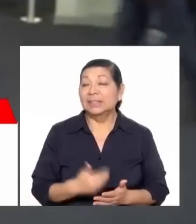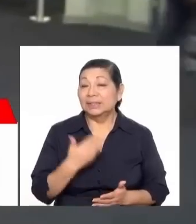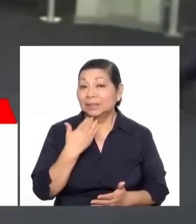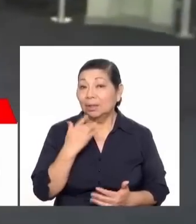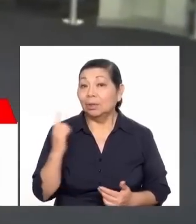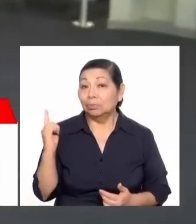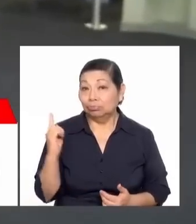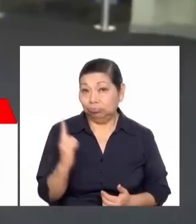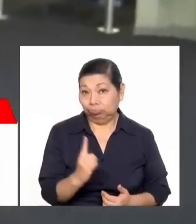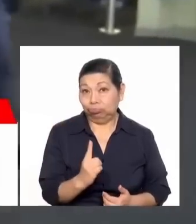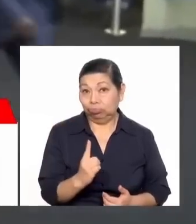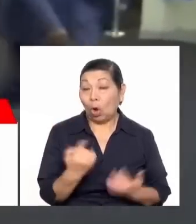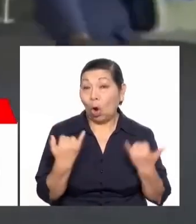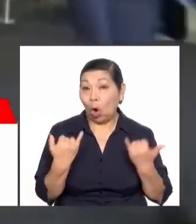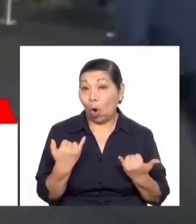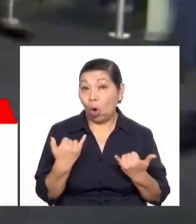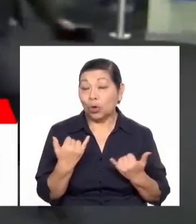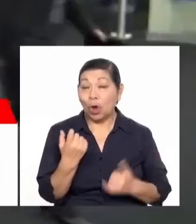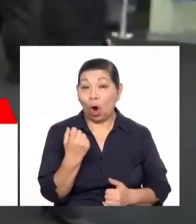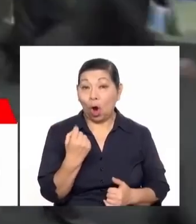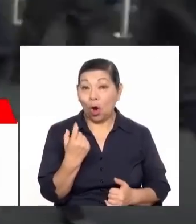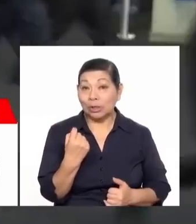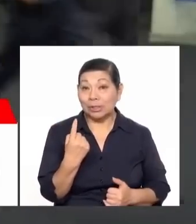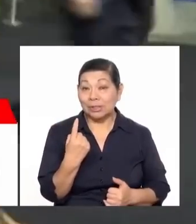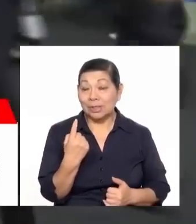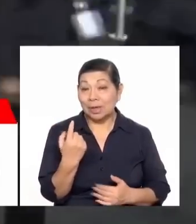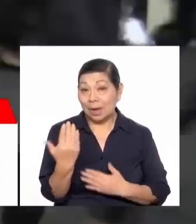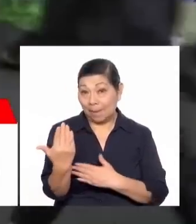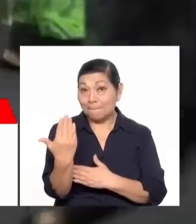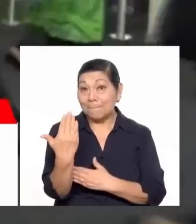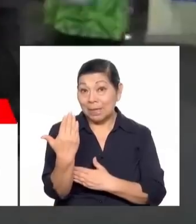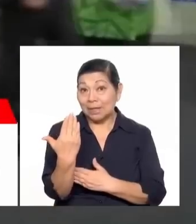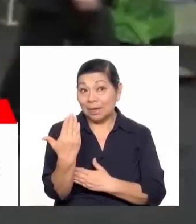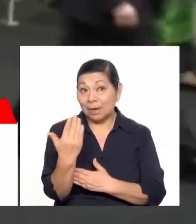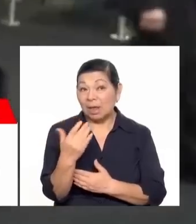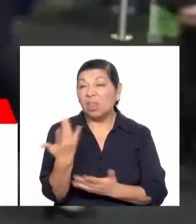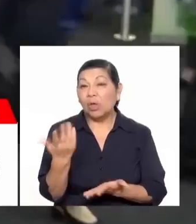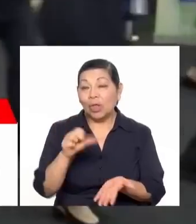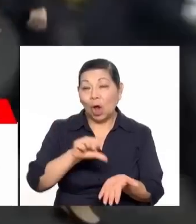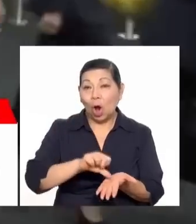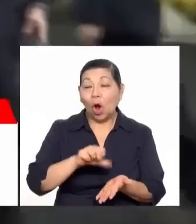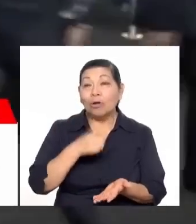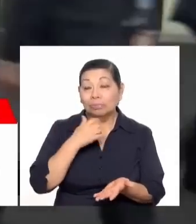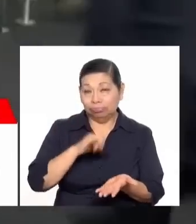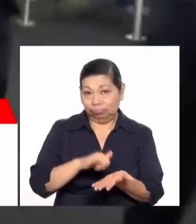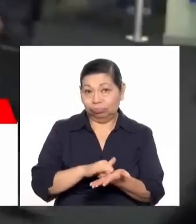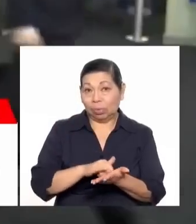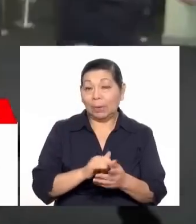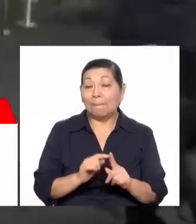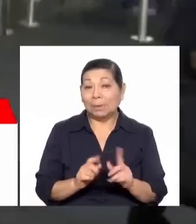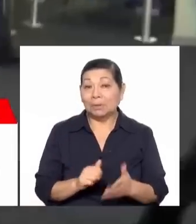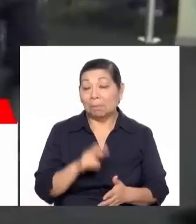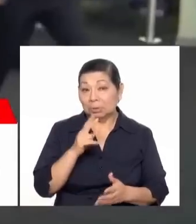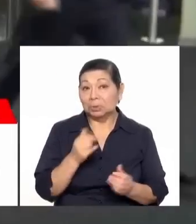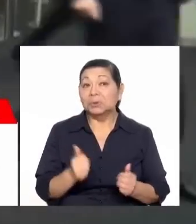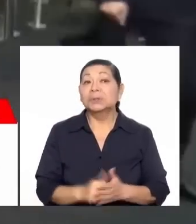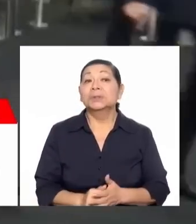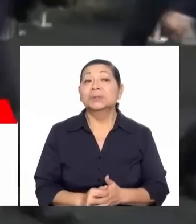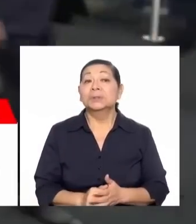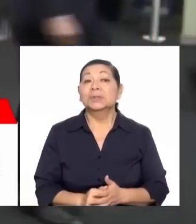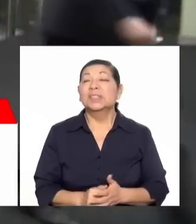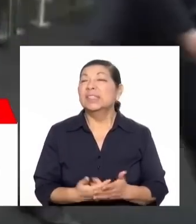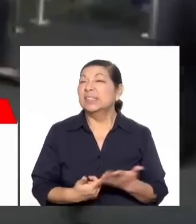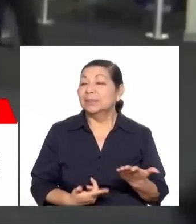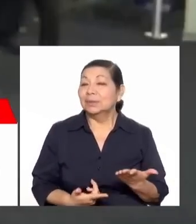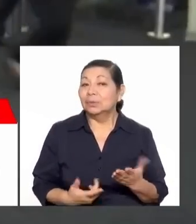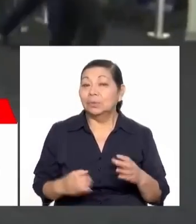va a participar hoy a las 11 de la mañana, hora de Nueva York, 10 de la mañana, hora Perú, de lo